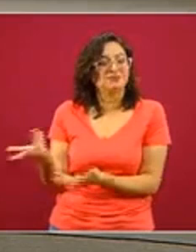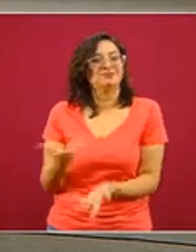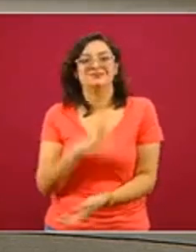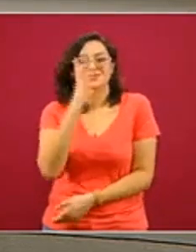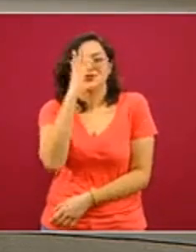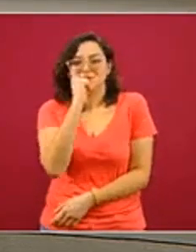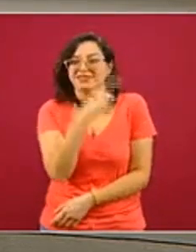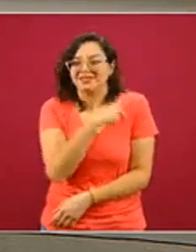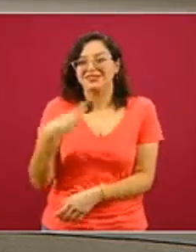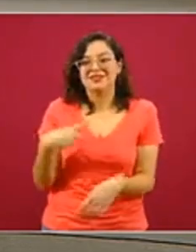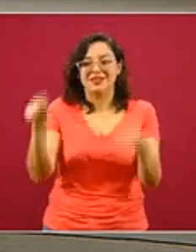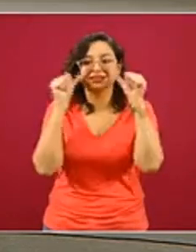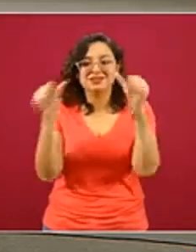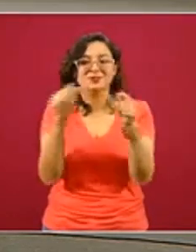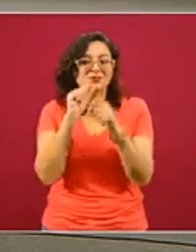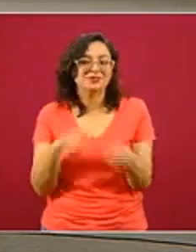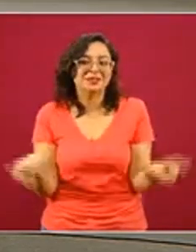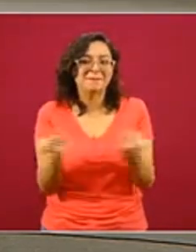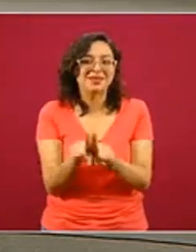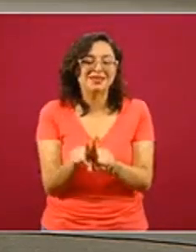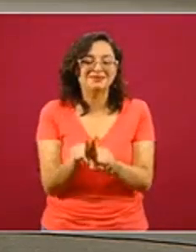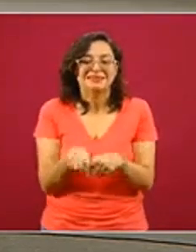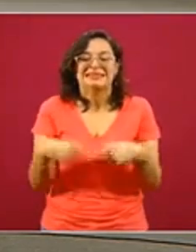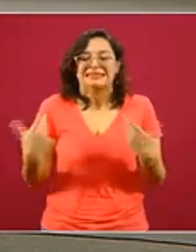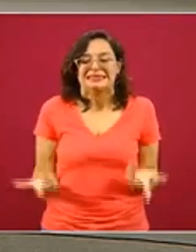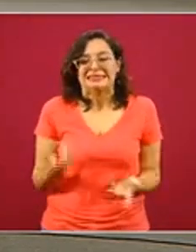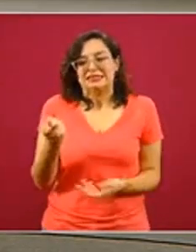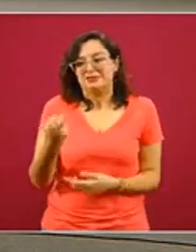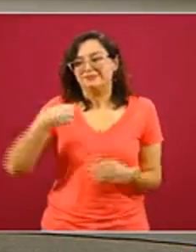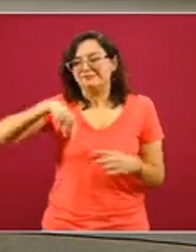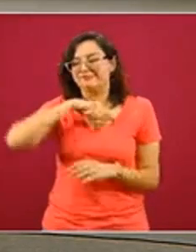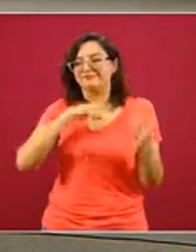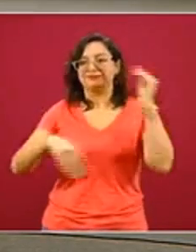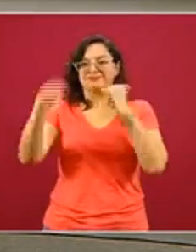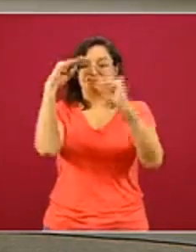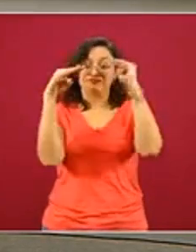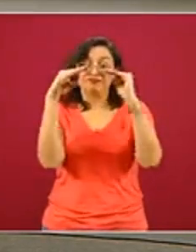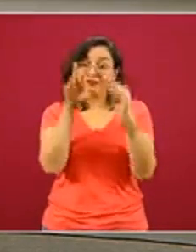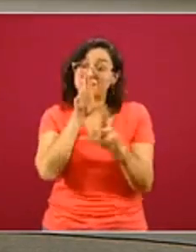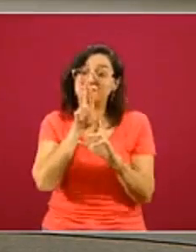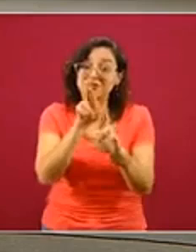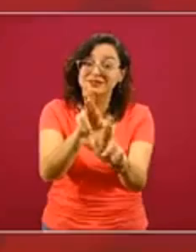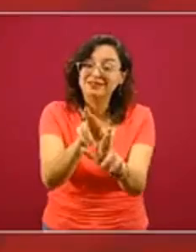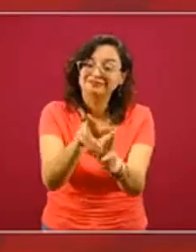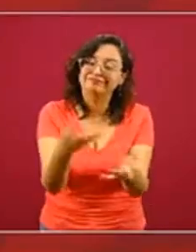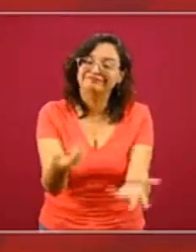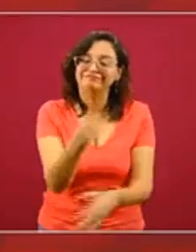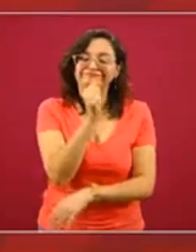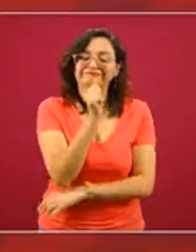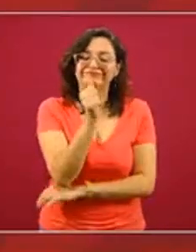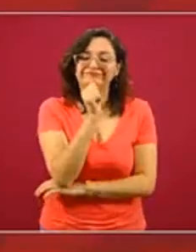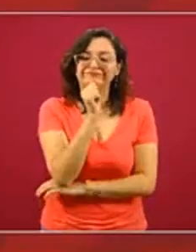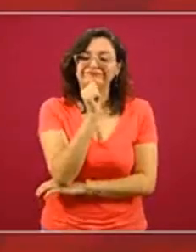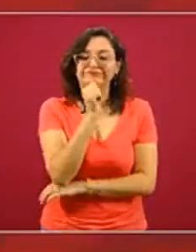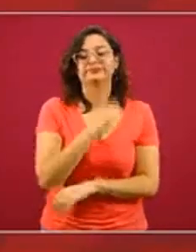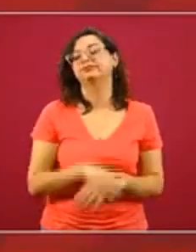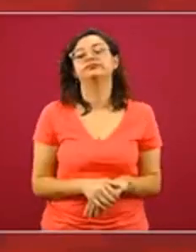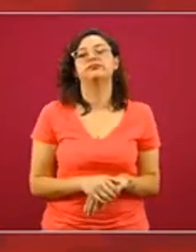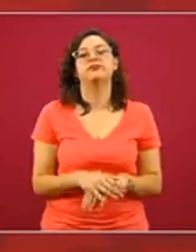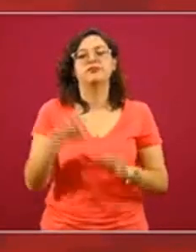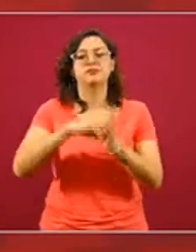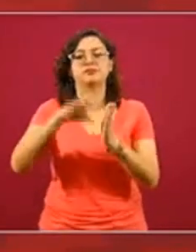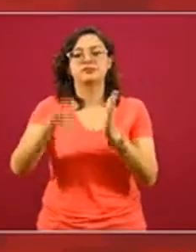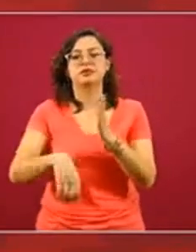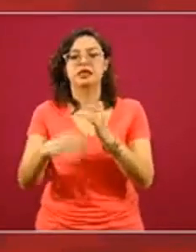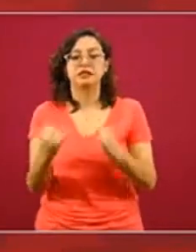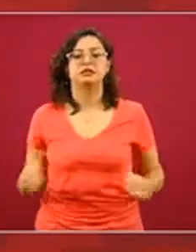ser atendidas. Entonces, lo estamos trabajando. Todavía no tenemos una resolución. Por ejemplo, algunos institutos